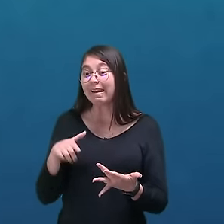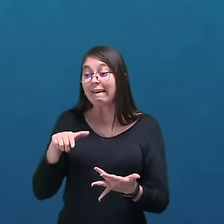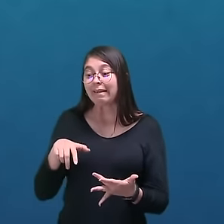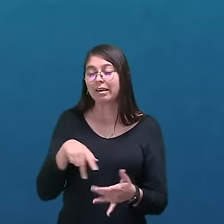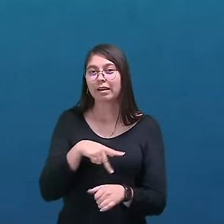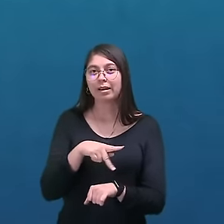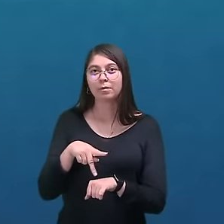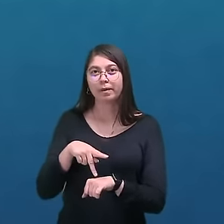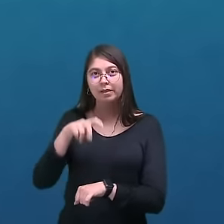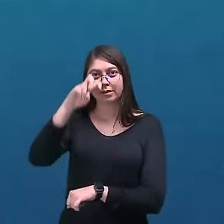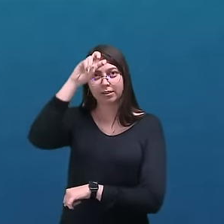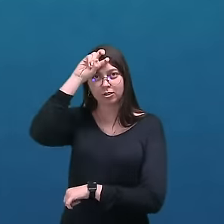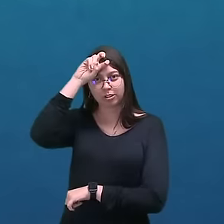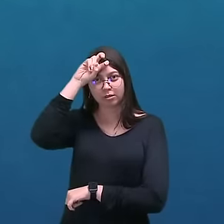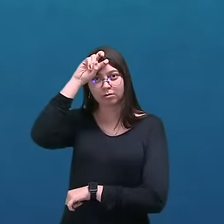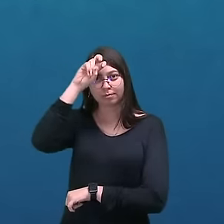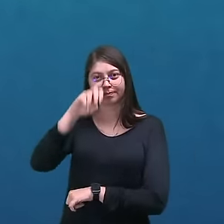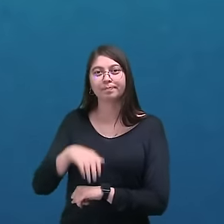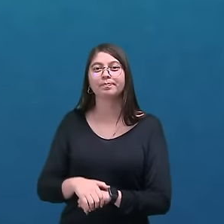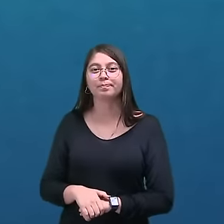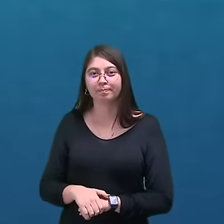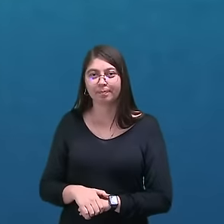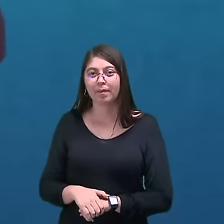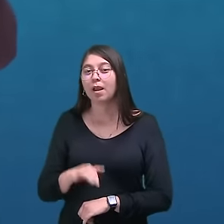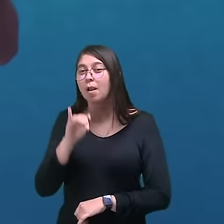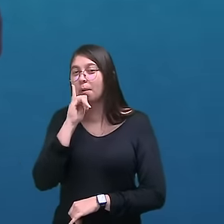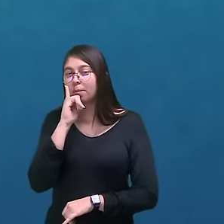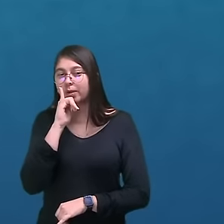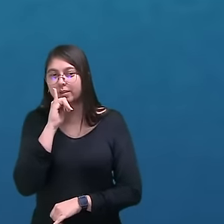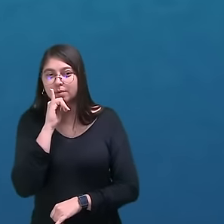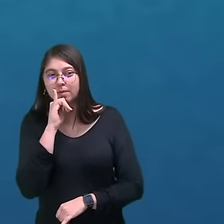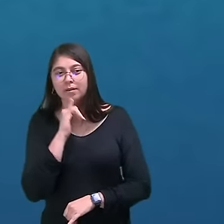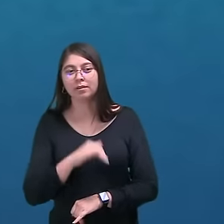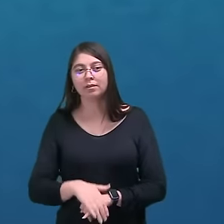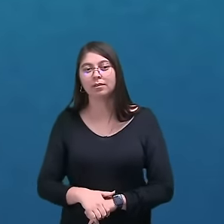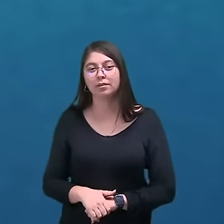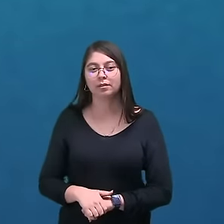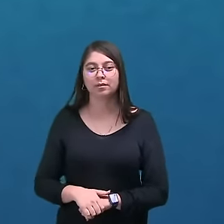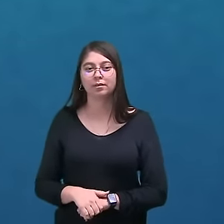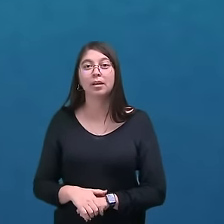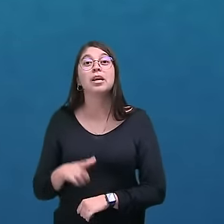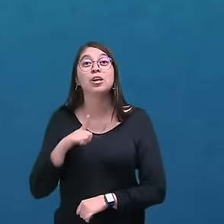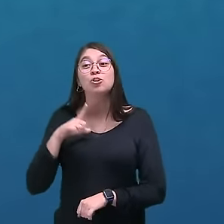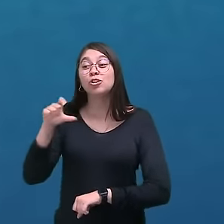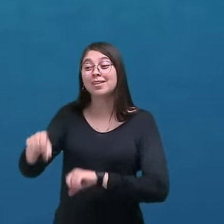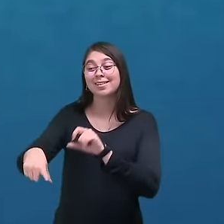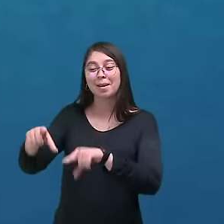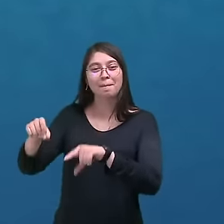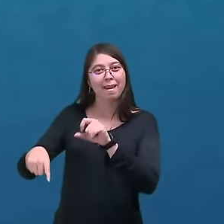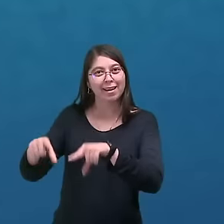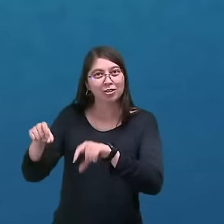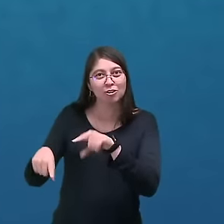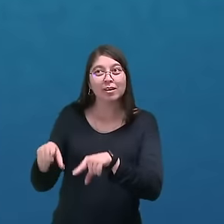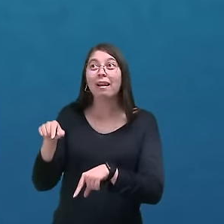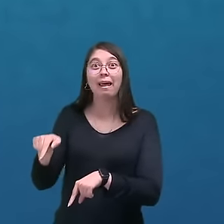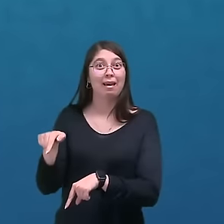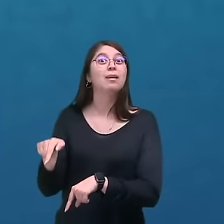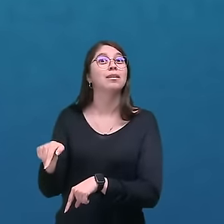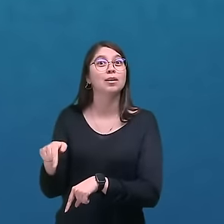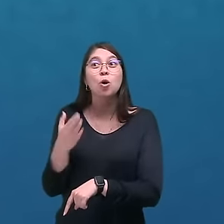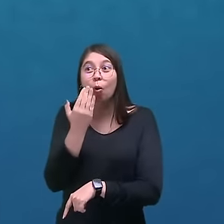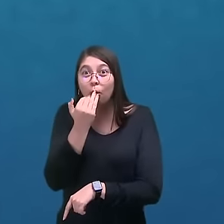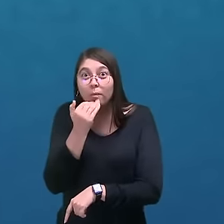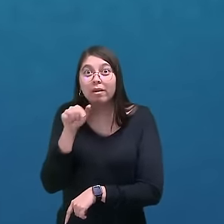simiente. Cuando los hijos de Jacob, cuando la familia de Jacob se enteró que en Egipto tenía simiente, los